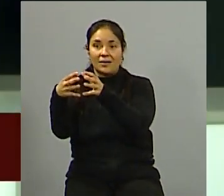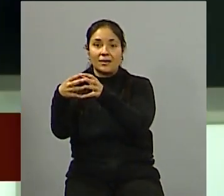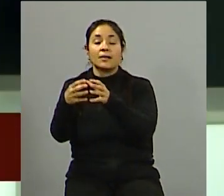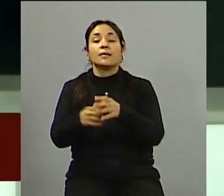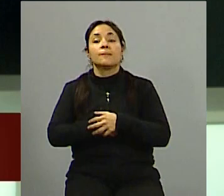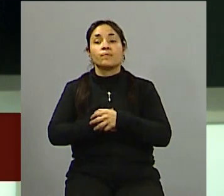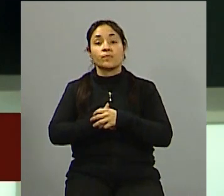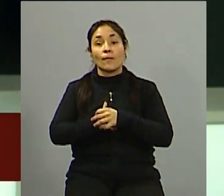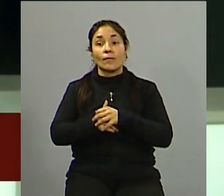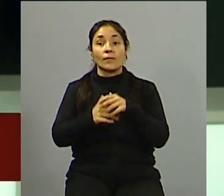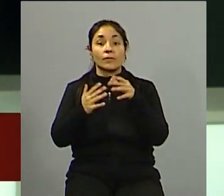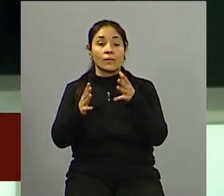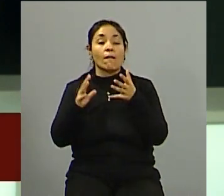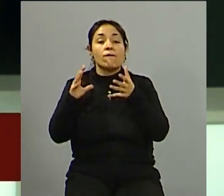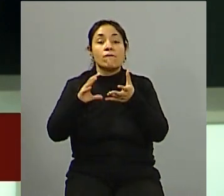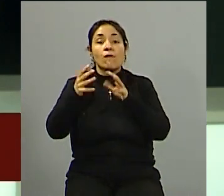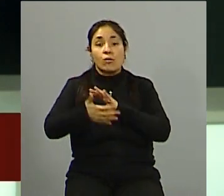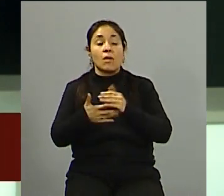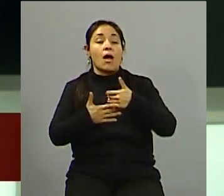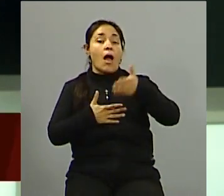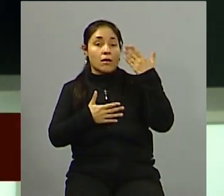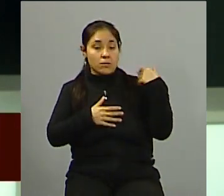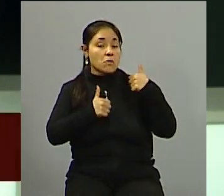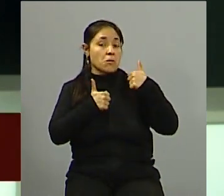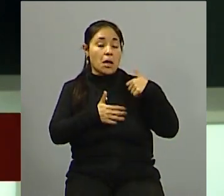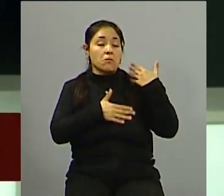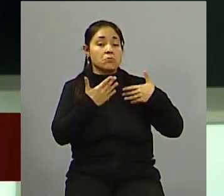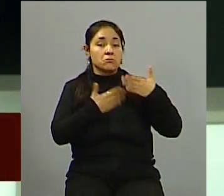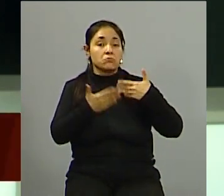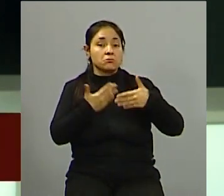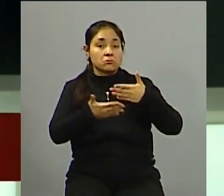opositoras, ¿sí? Un sistema que funcionó en su momento, un sistema que fue